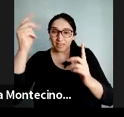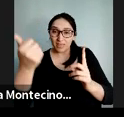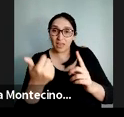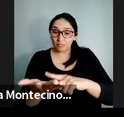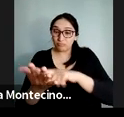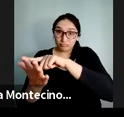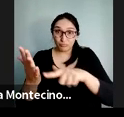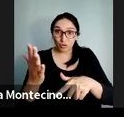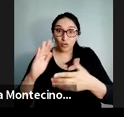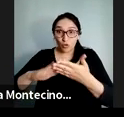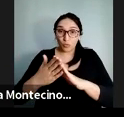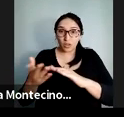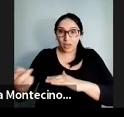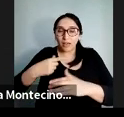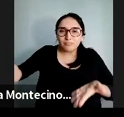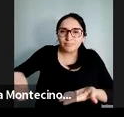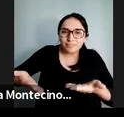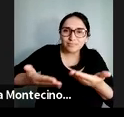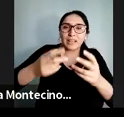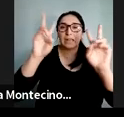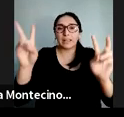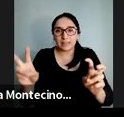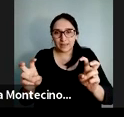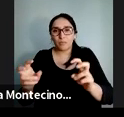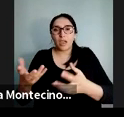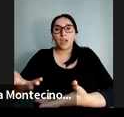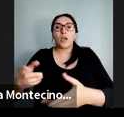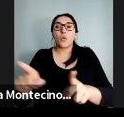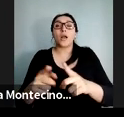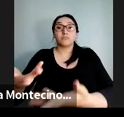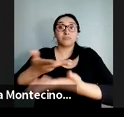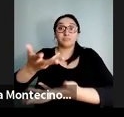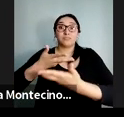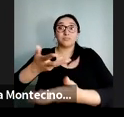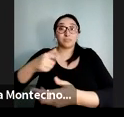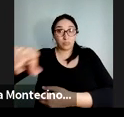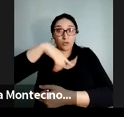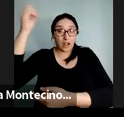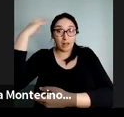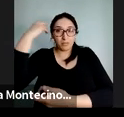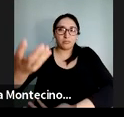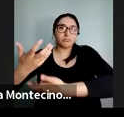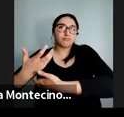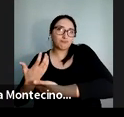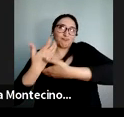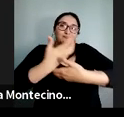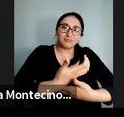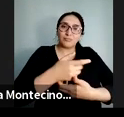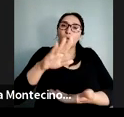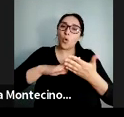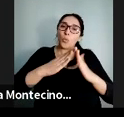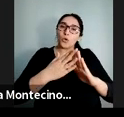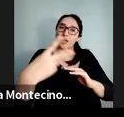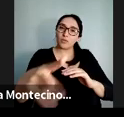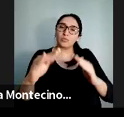incentivarles también a que estos temas los tomen y se los lleven a sus comunidades, a sus territorios, que los conversen, que